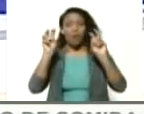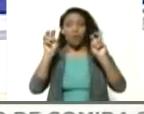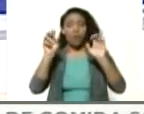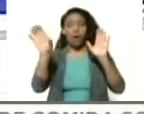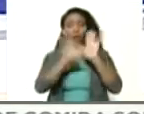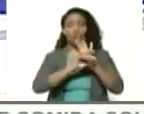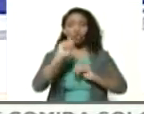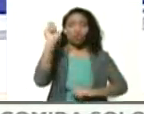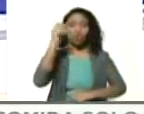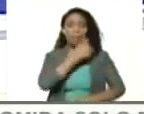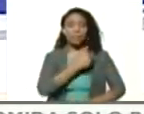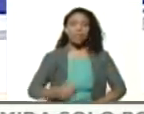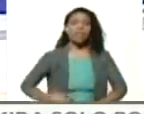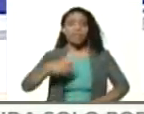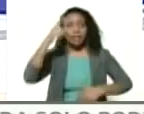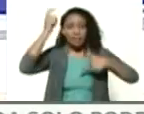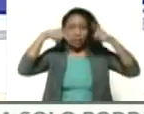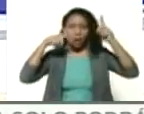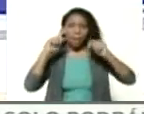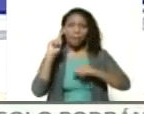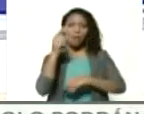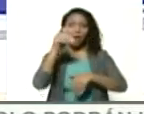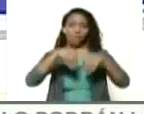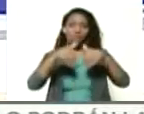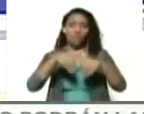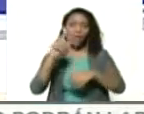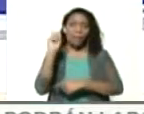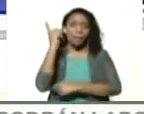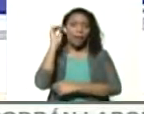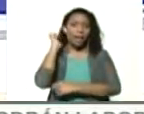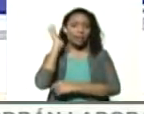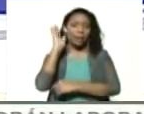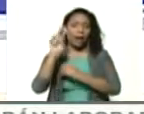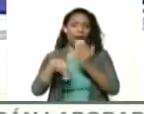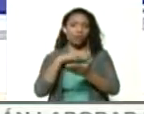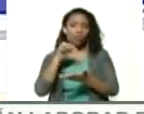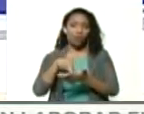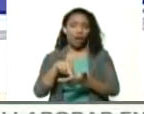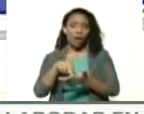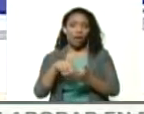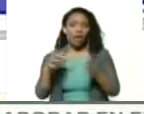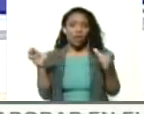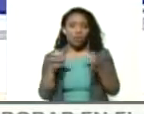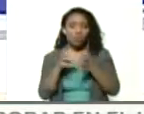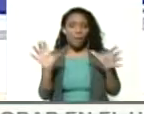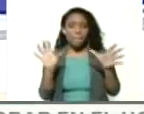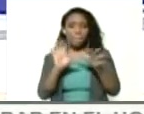nuestro comandante Chávez y la primera elección de la primera Asamblea Nacional unicameral.